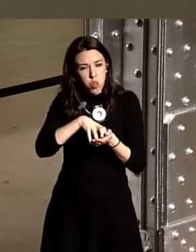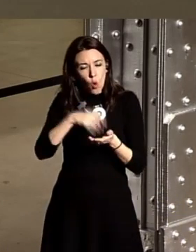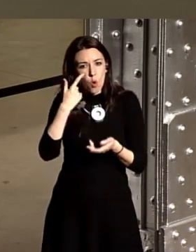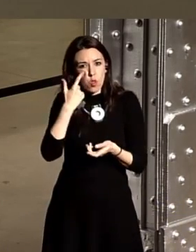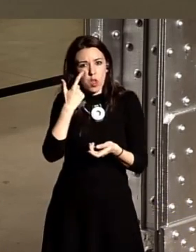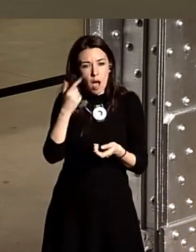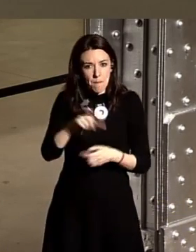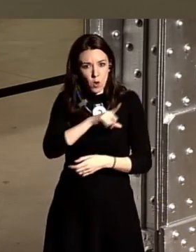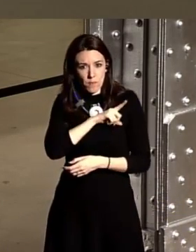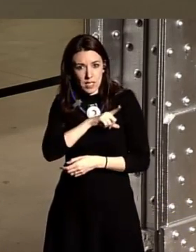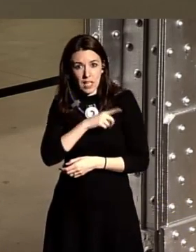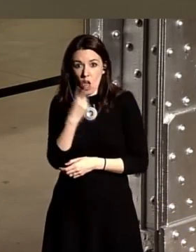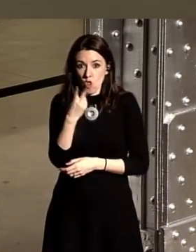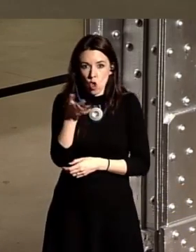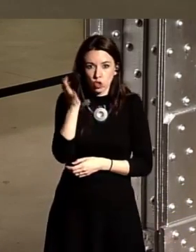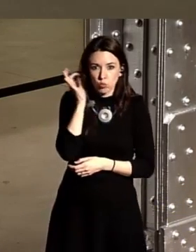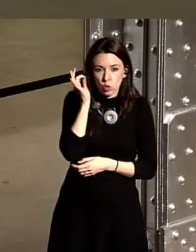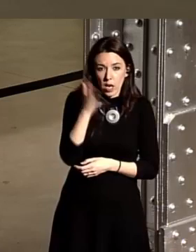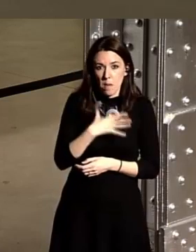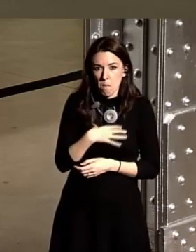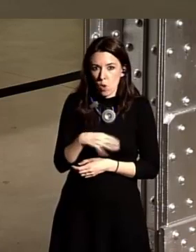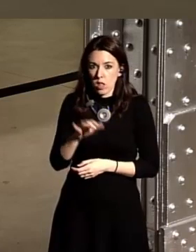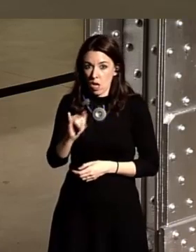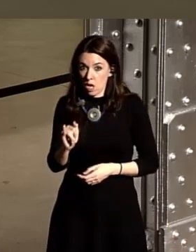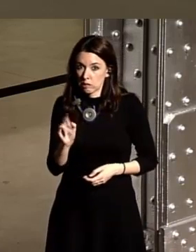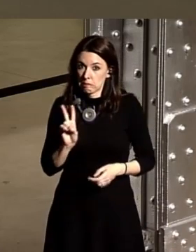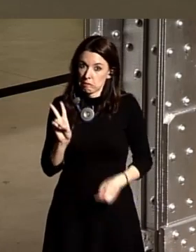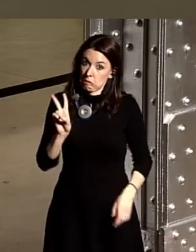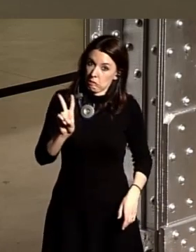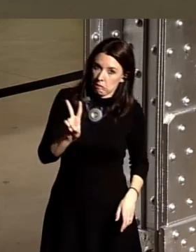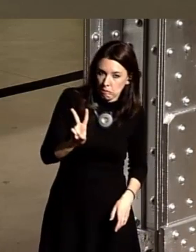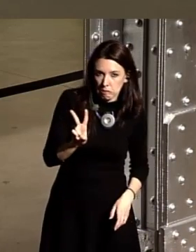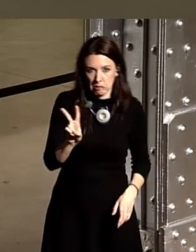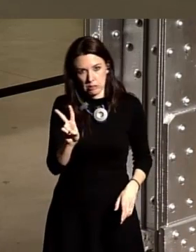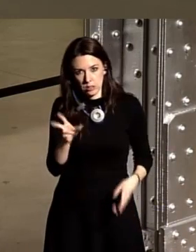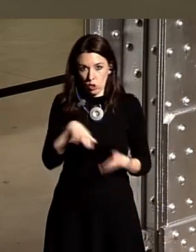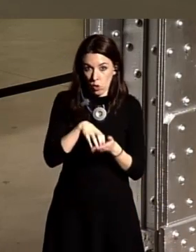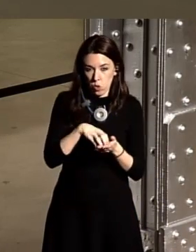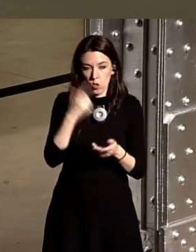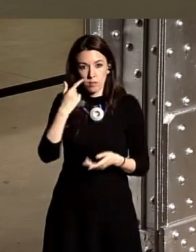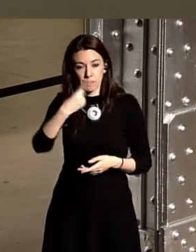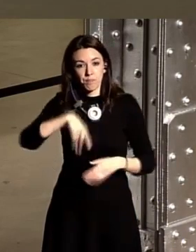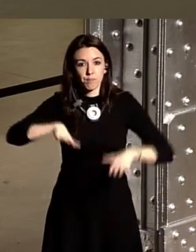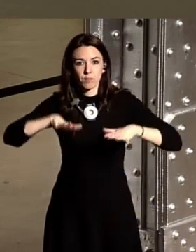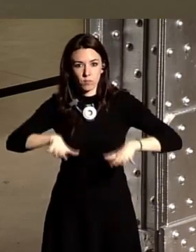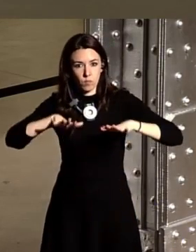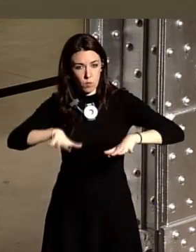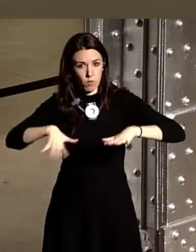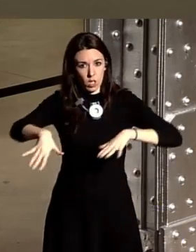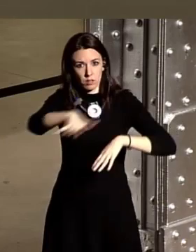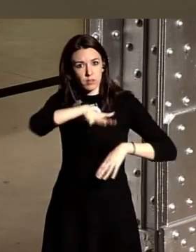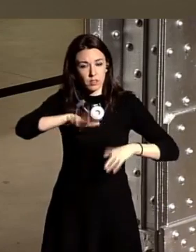los militares, que 2 mujeres podrían estar allí. Entonces llegamos allí y paramos en el